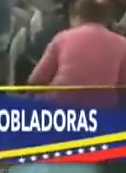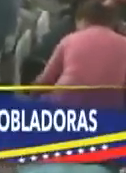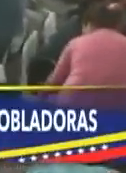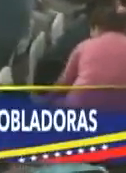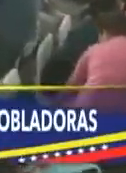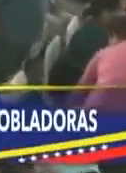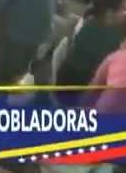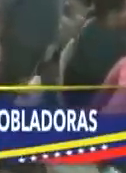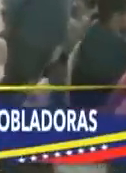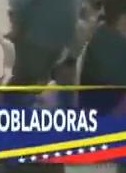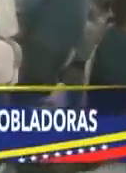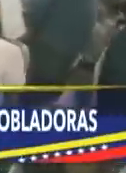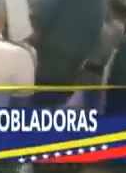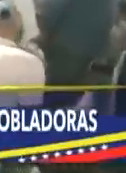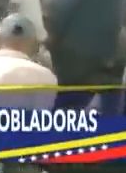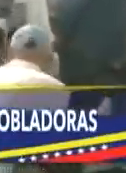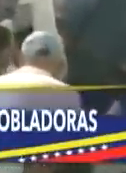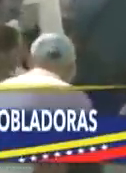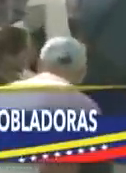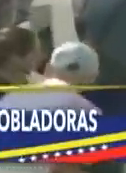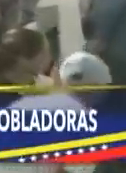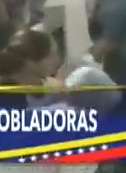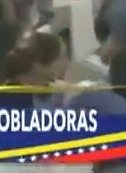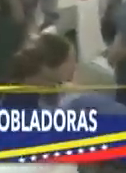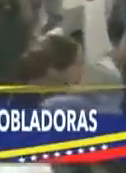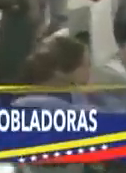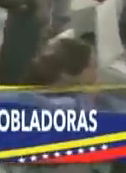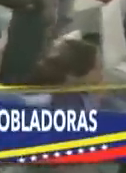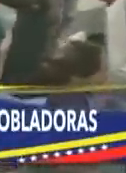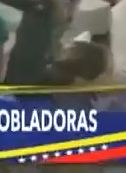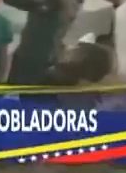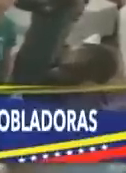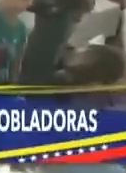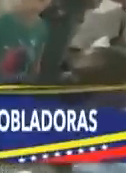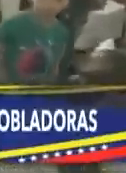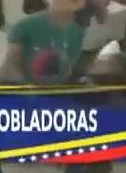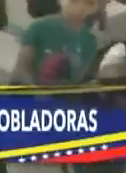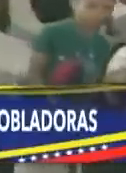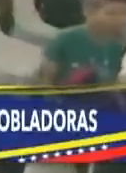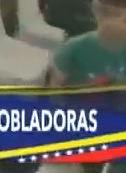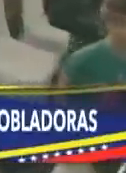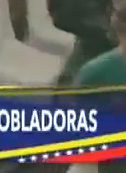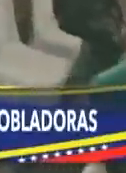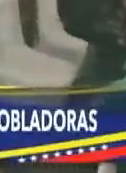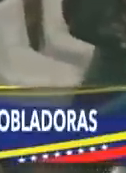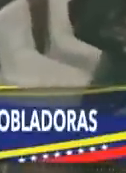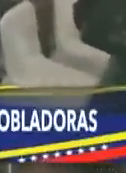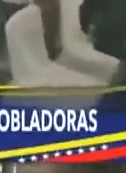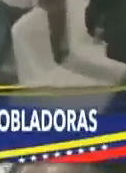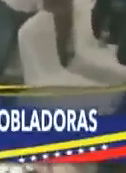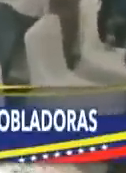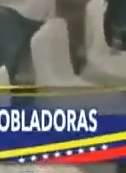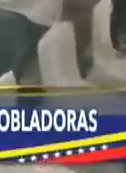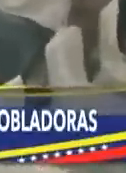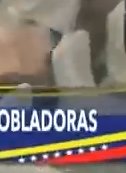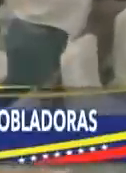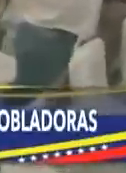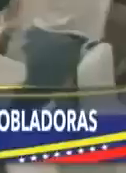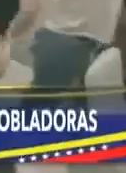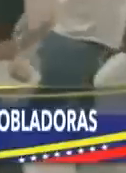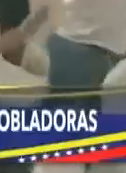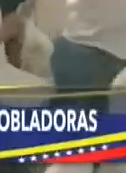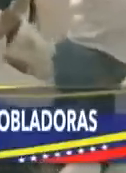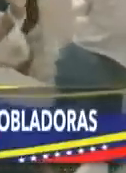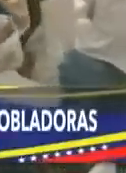referimos a los comités de tierra urbana también a las aves así como al movimiento de inquilinos siempre